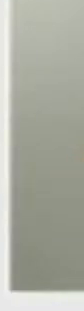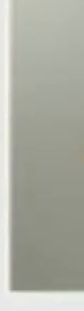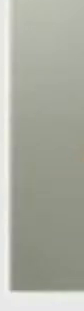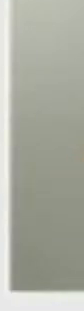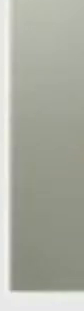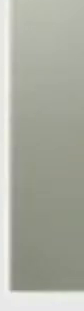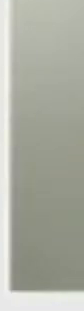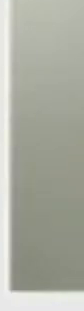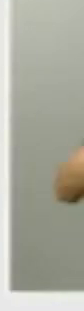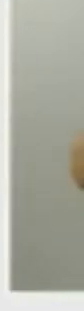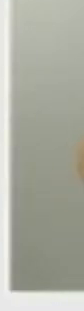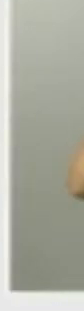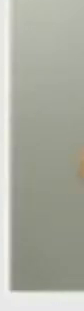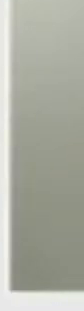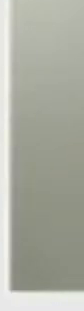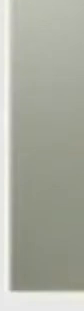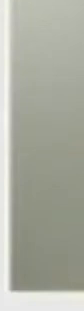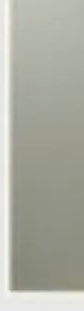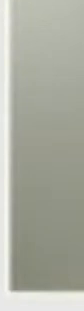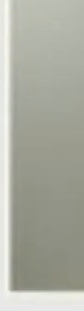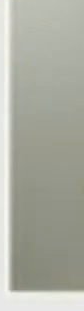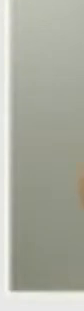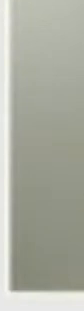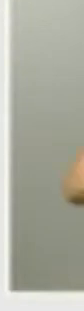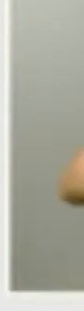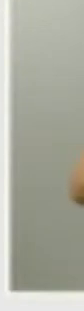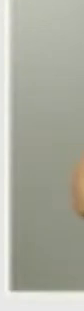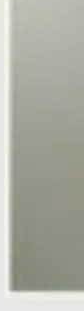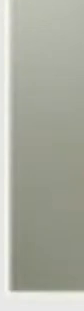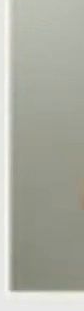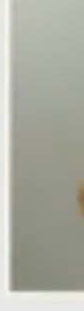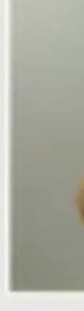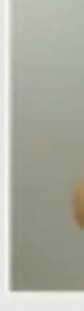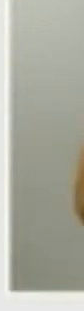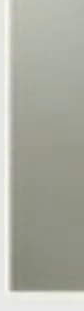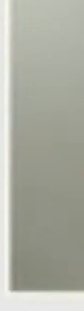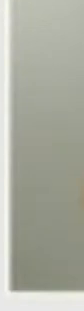puede ser un ejemplo también de cooperación y coordinación entre todas las administraciones públicas. Gracias.